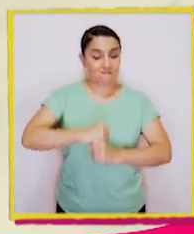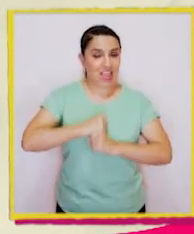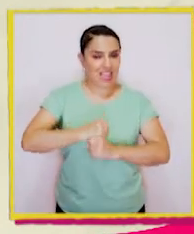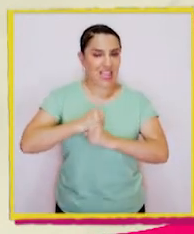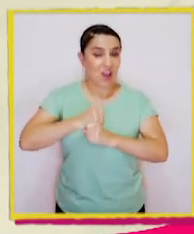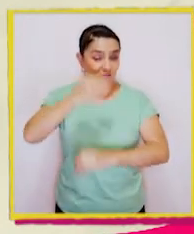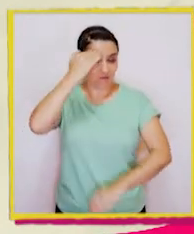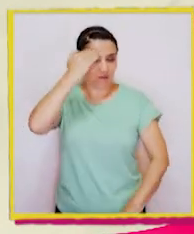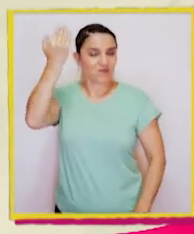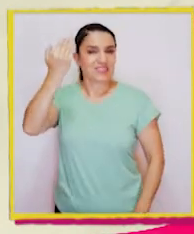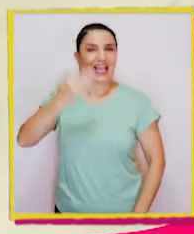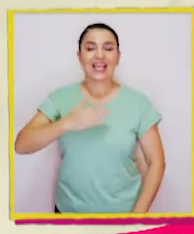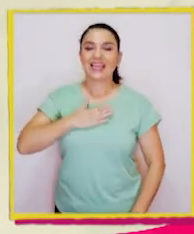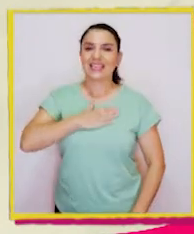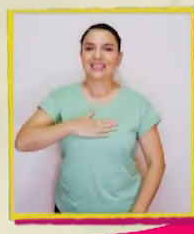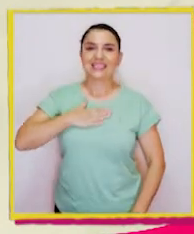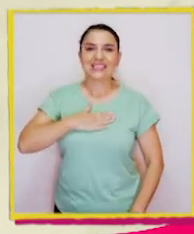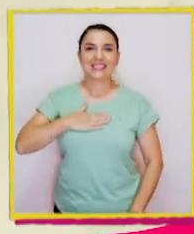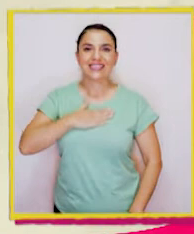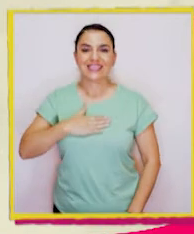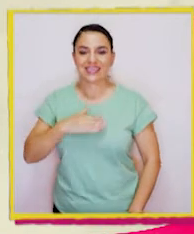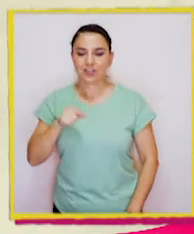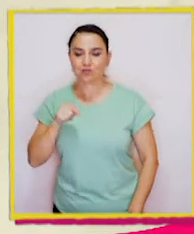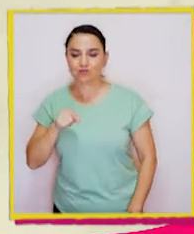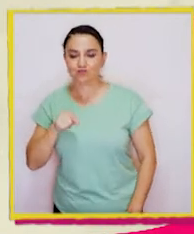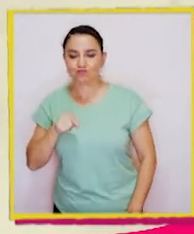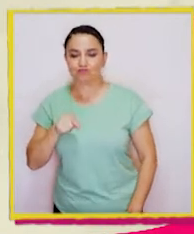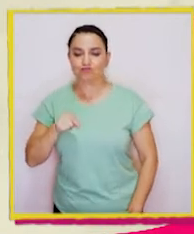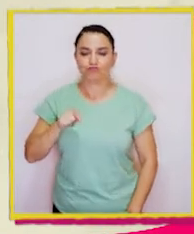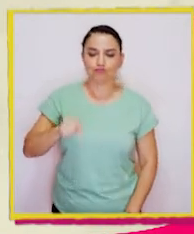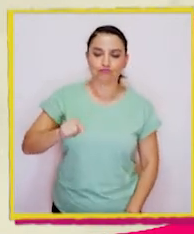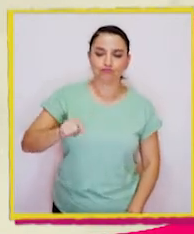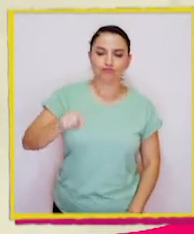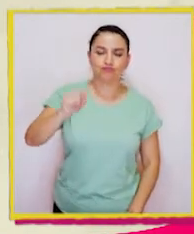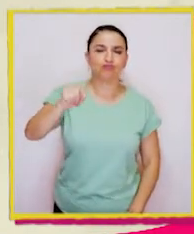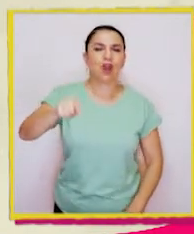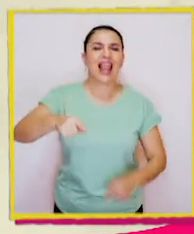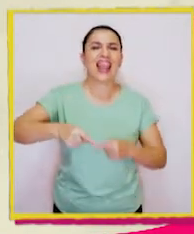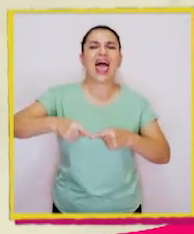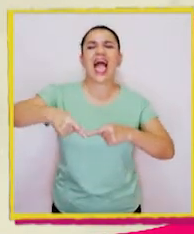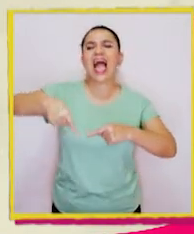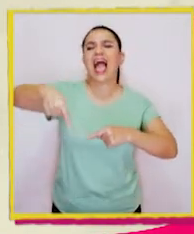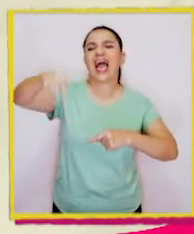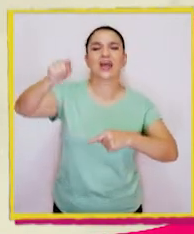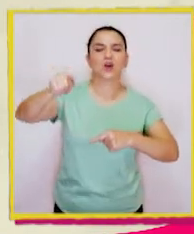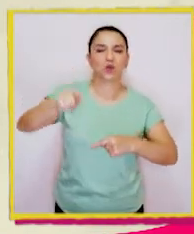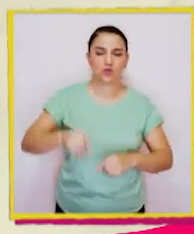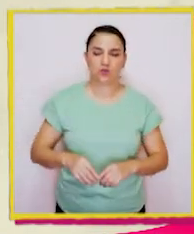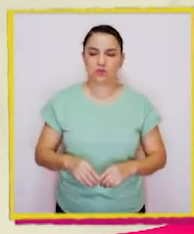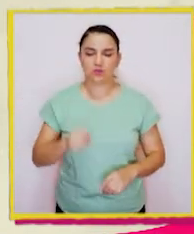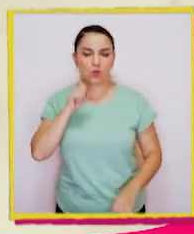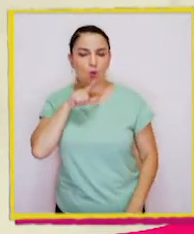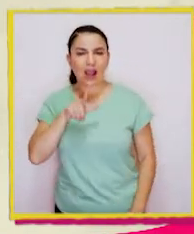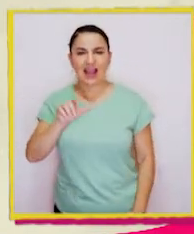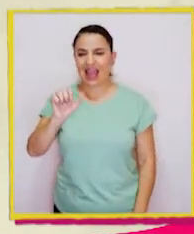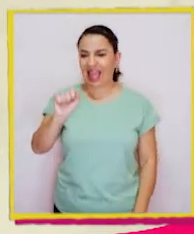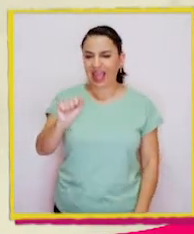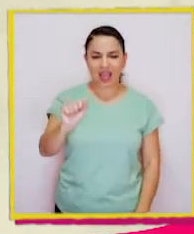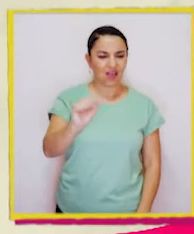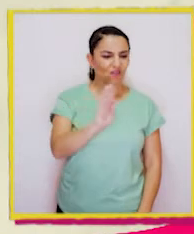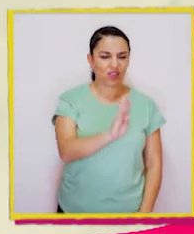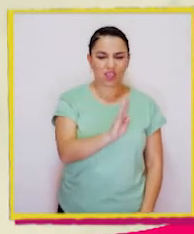vaquera profesional, quiero recorrer el más largo a caballo. ¿Cuál tendré que recorrer? ¿El A o el